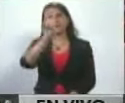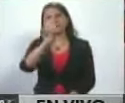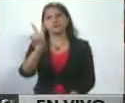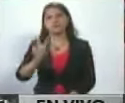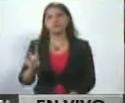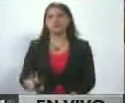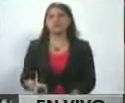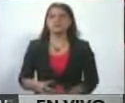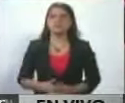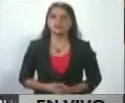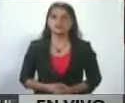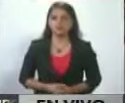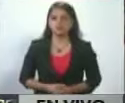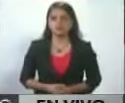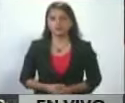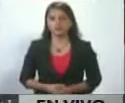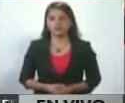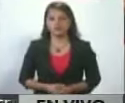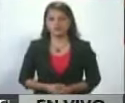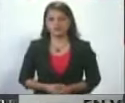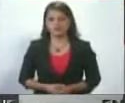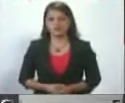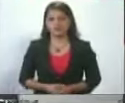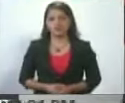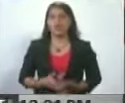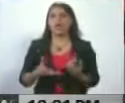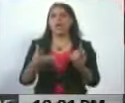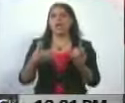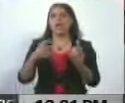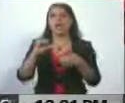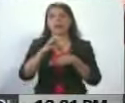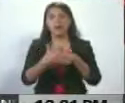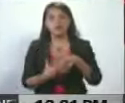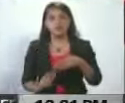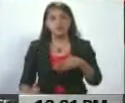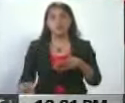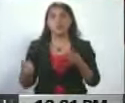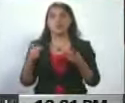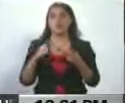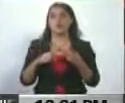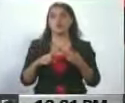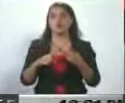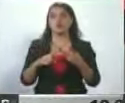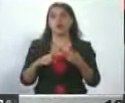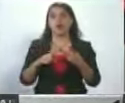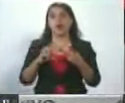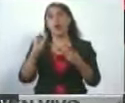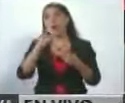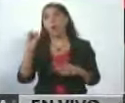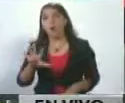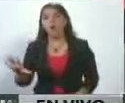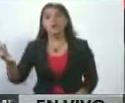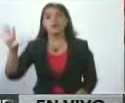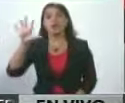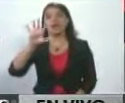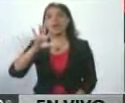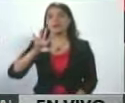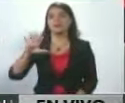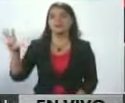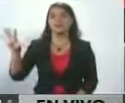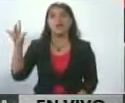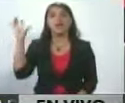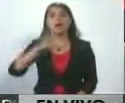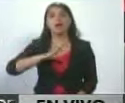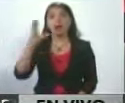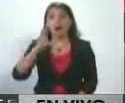en los Andes, en el sur, en oriente, en occidente, en Caracas,